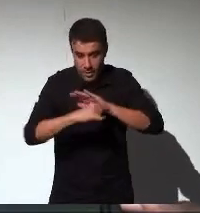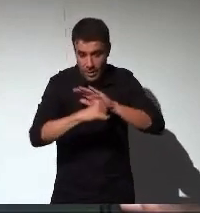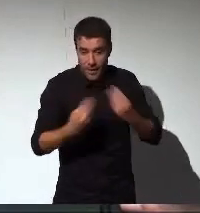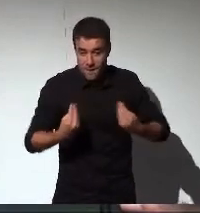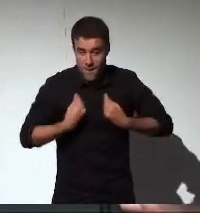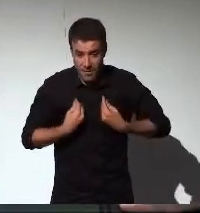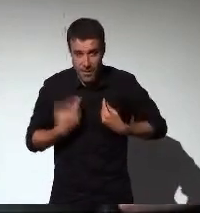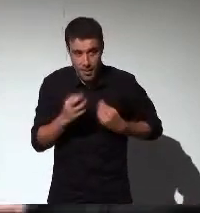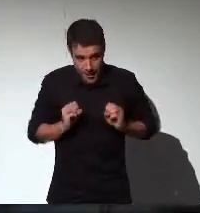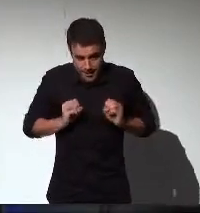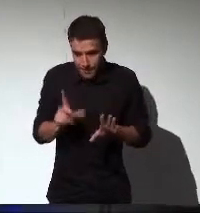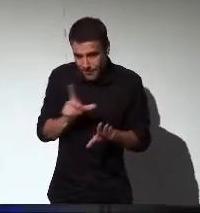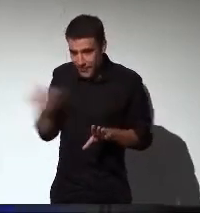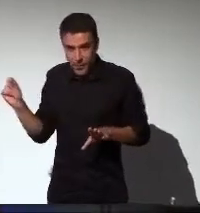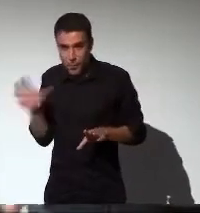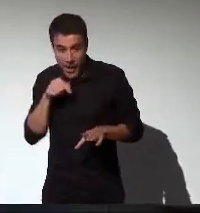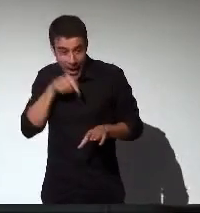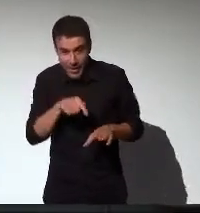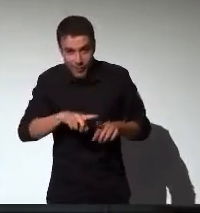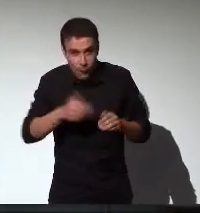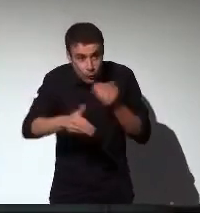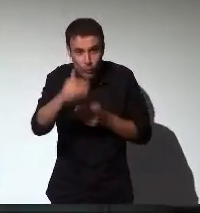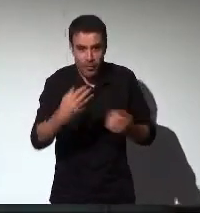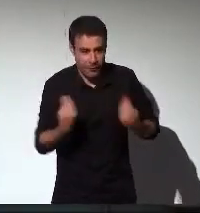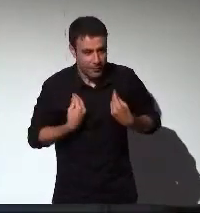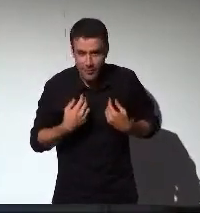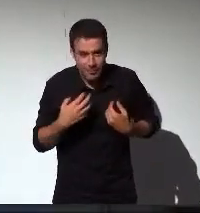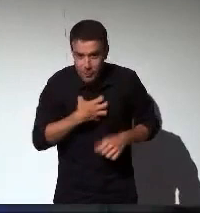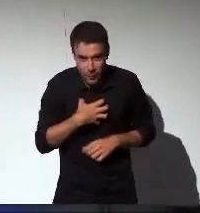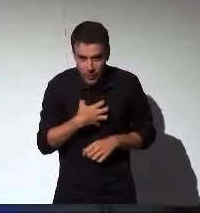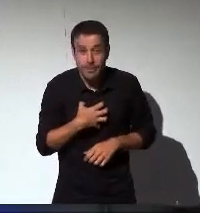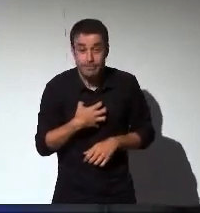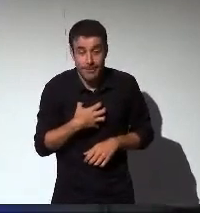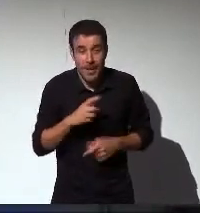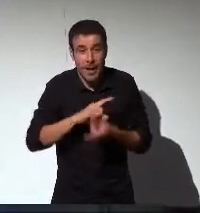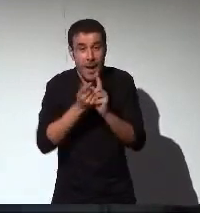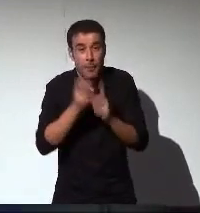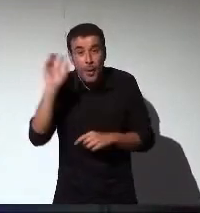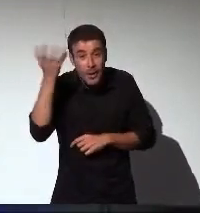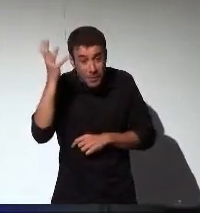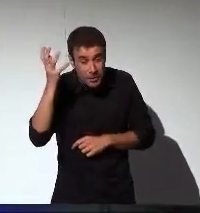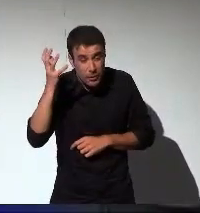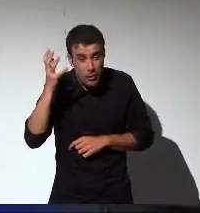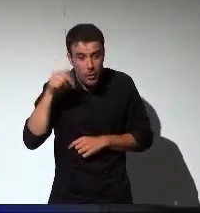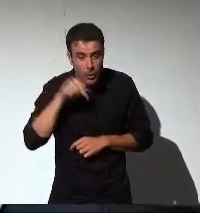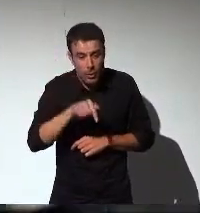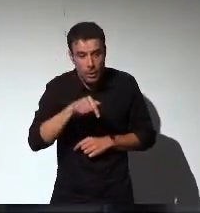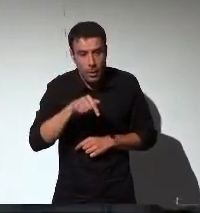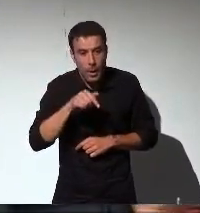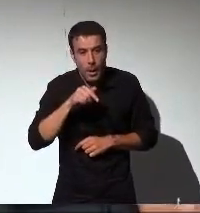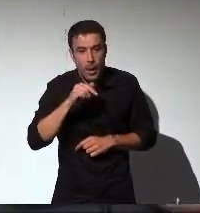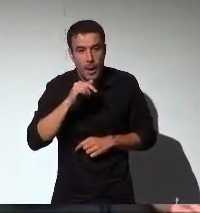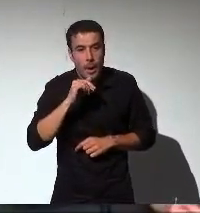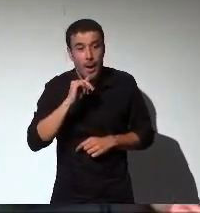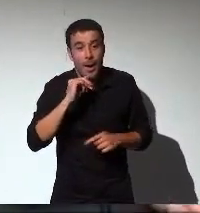poder vivir. Y el cambio climático tiene un resultado en forma de